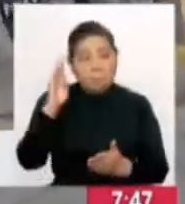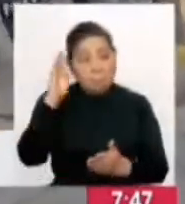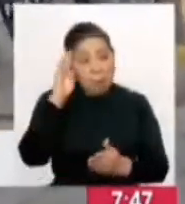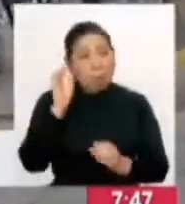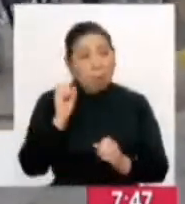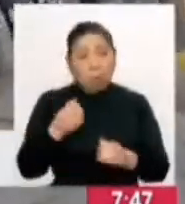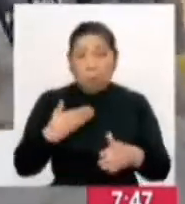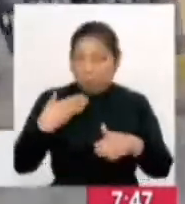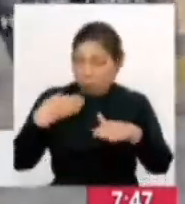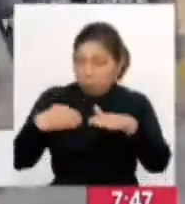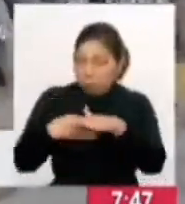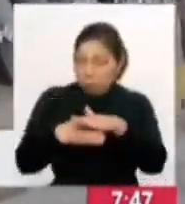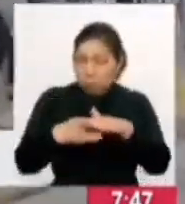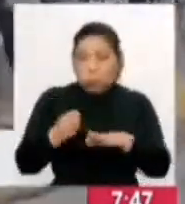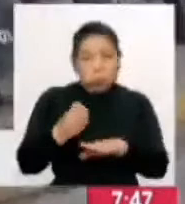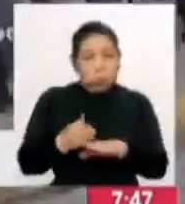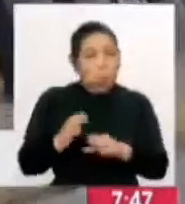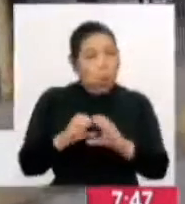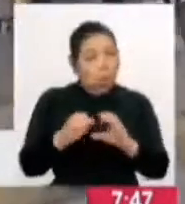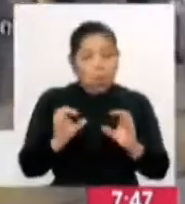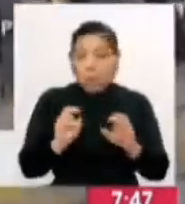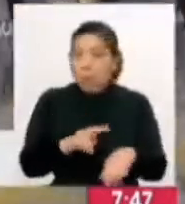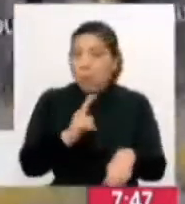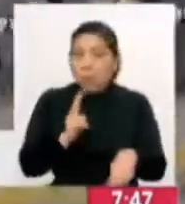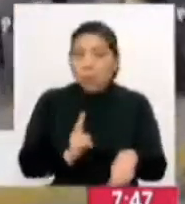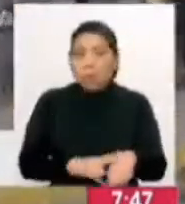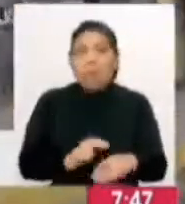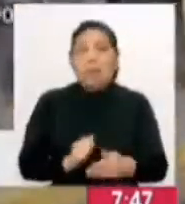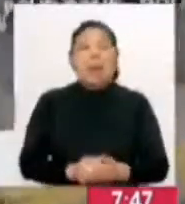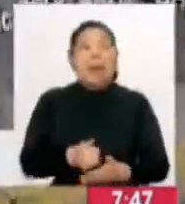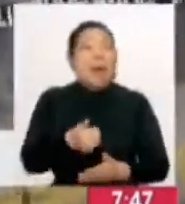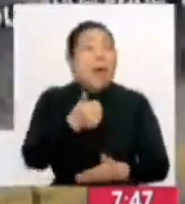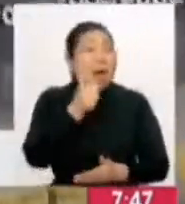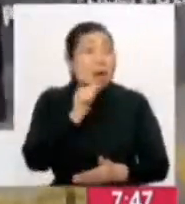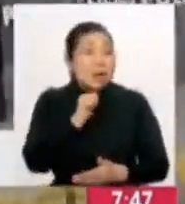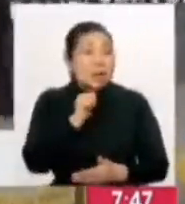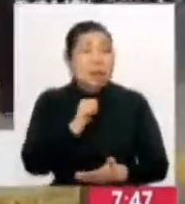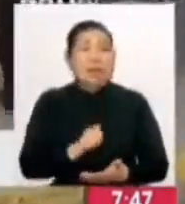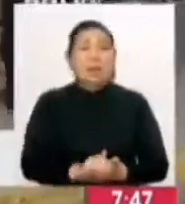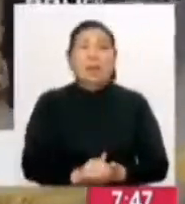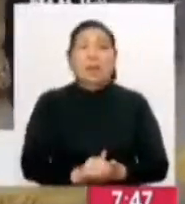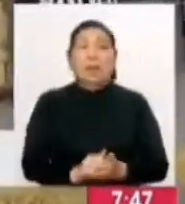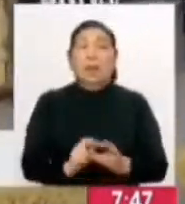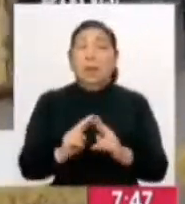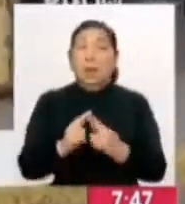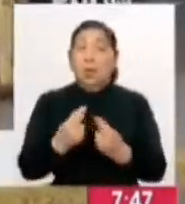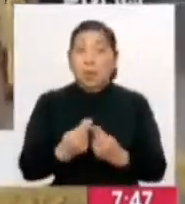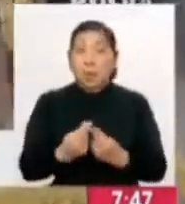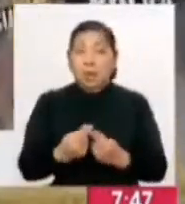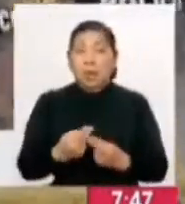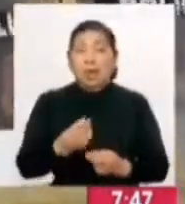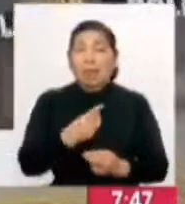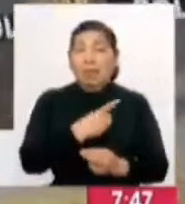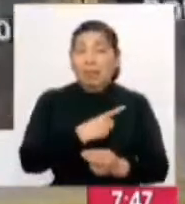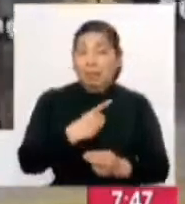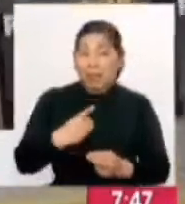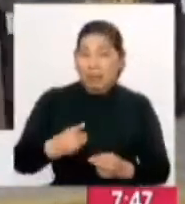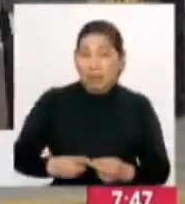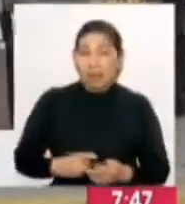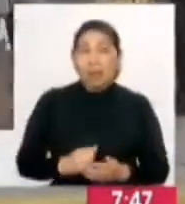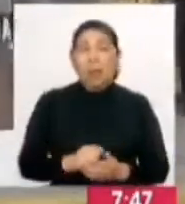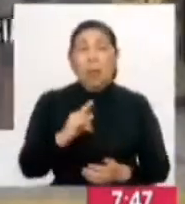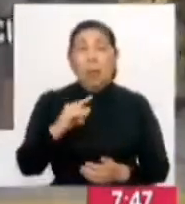policía para que puedan desarrollar sus clases con normalidad, porque el día de ayer han desarrollado una reunión con la directora de